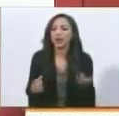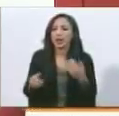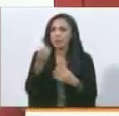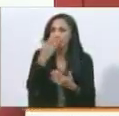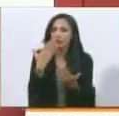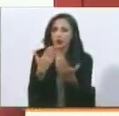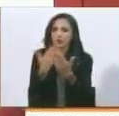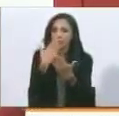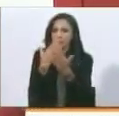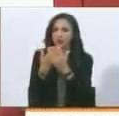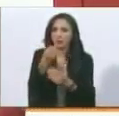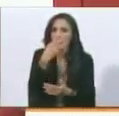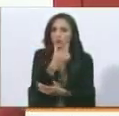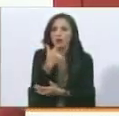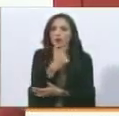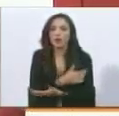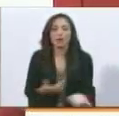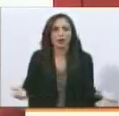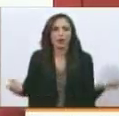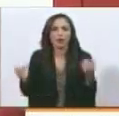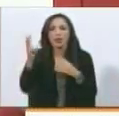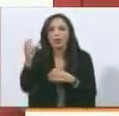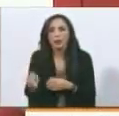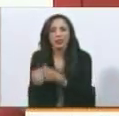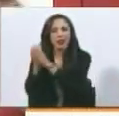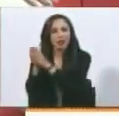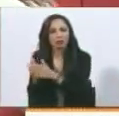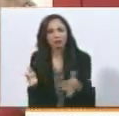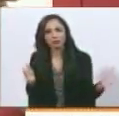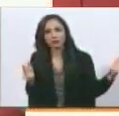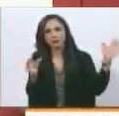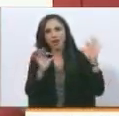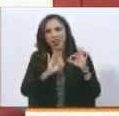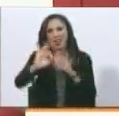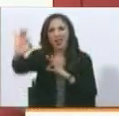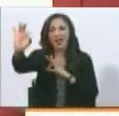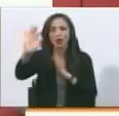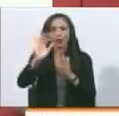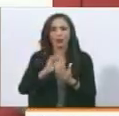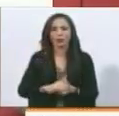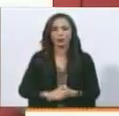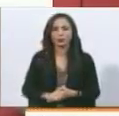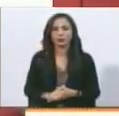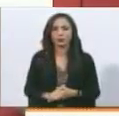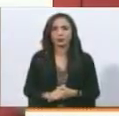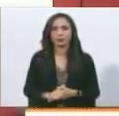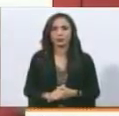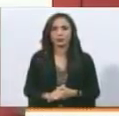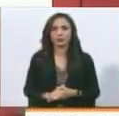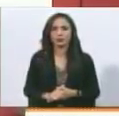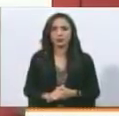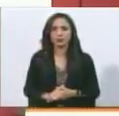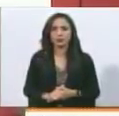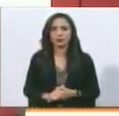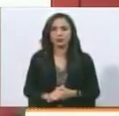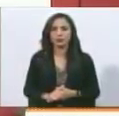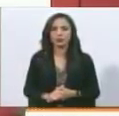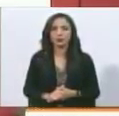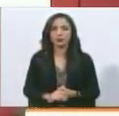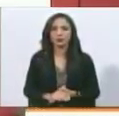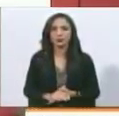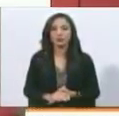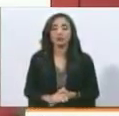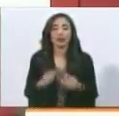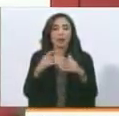marchamos, no sé, y Darío nos metió esa marcha desde Petare para acá. Tiene compasión, ¿verdad? ¿Ah? Pero